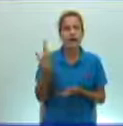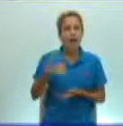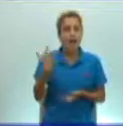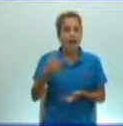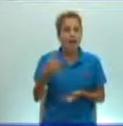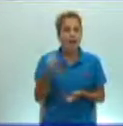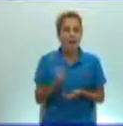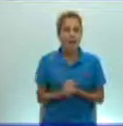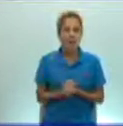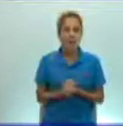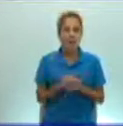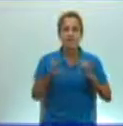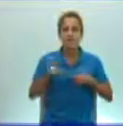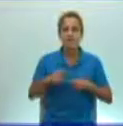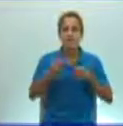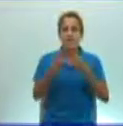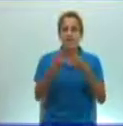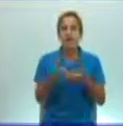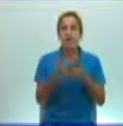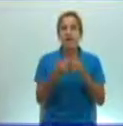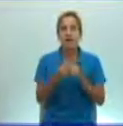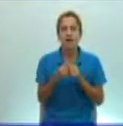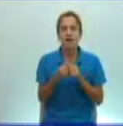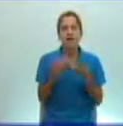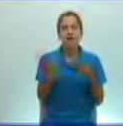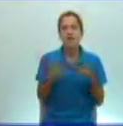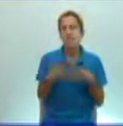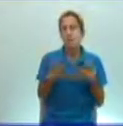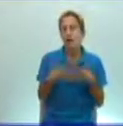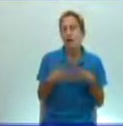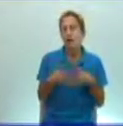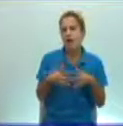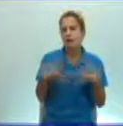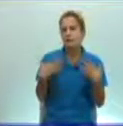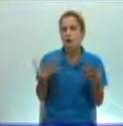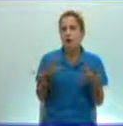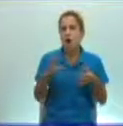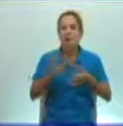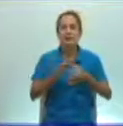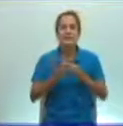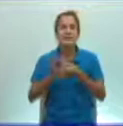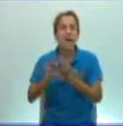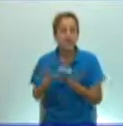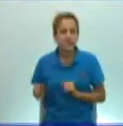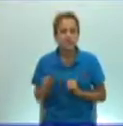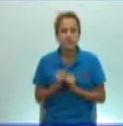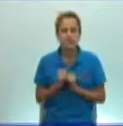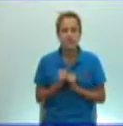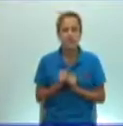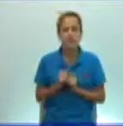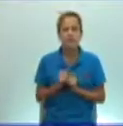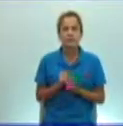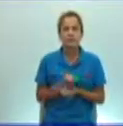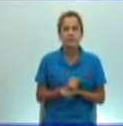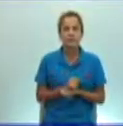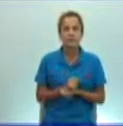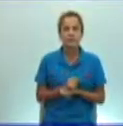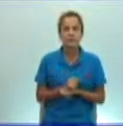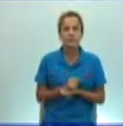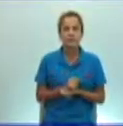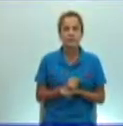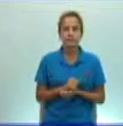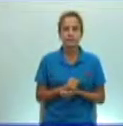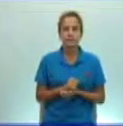actividades que les dejamos con relación al componente gramatical y ortográfico.